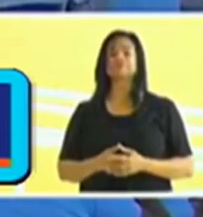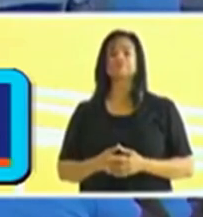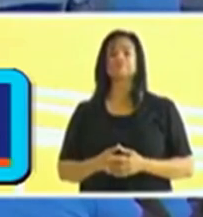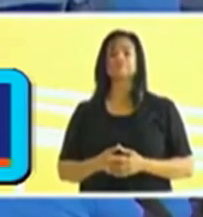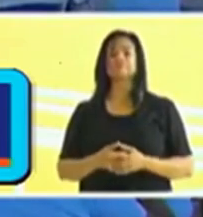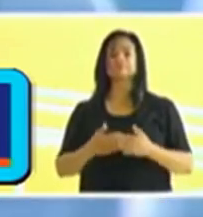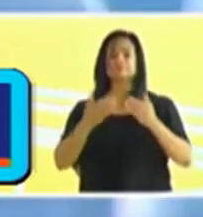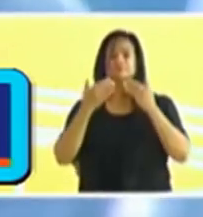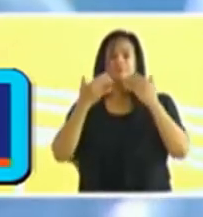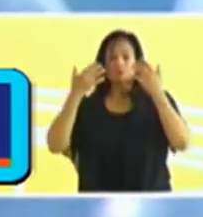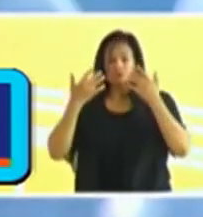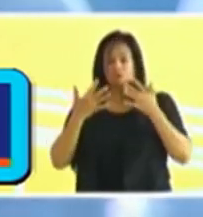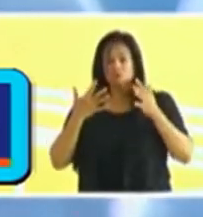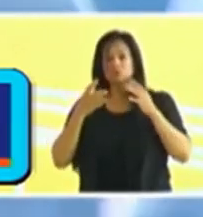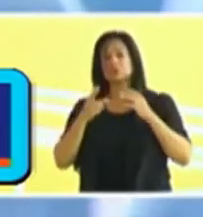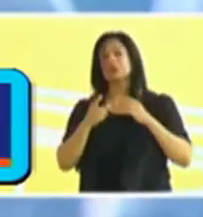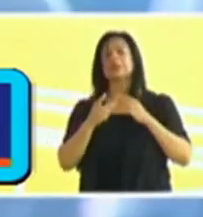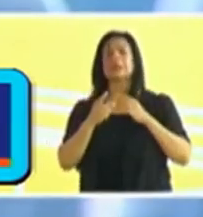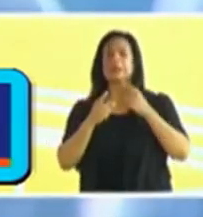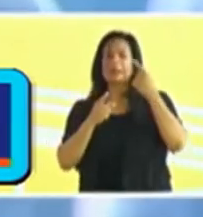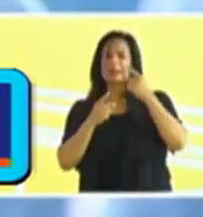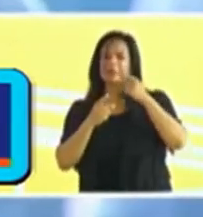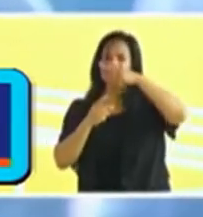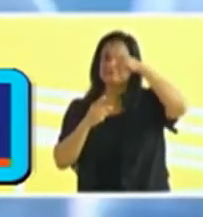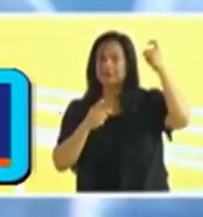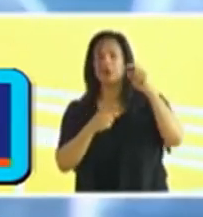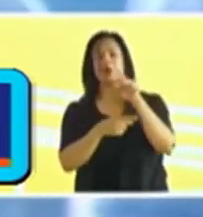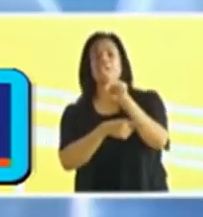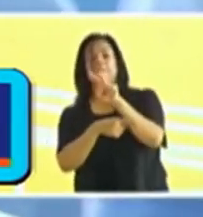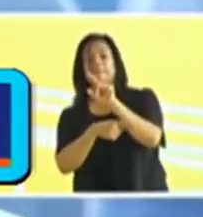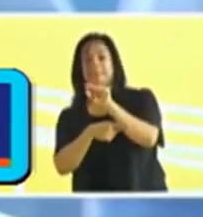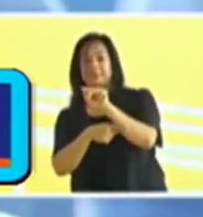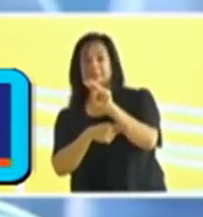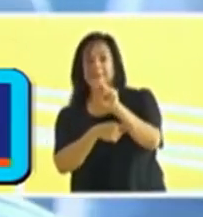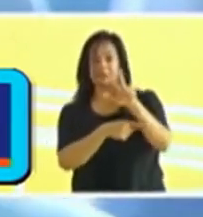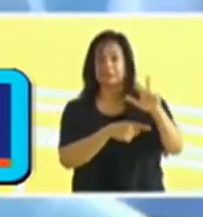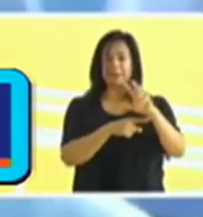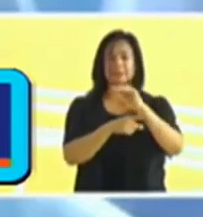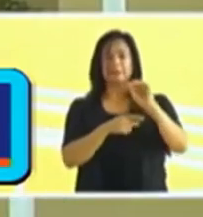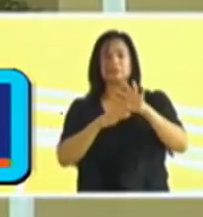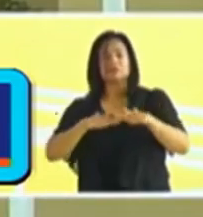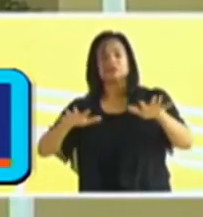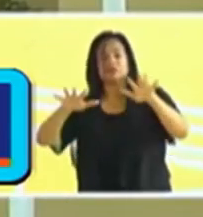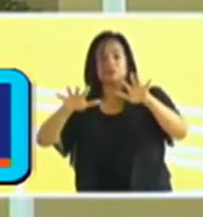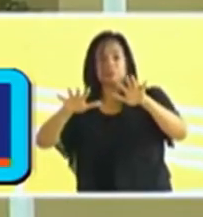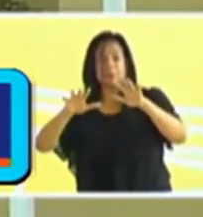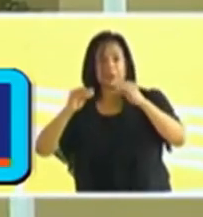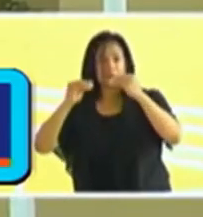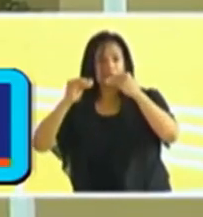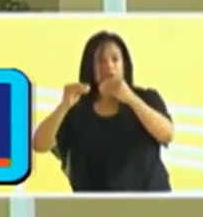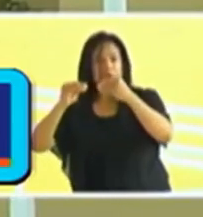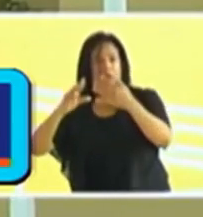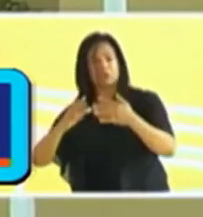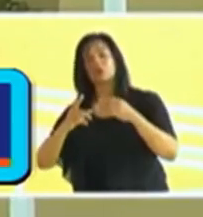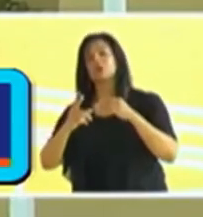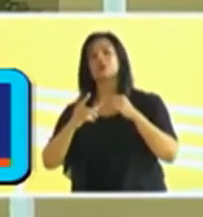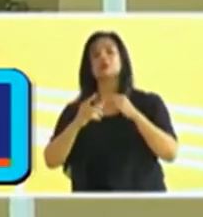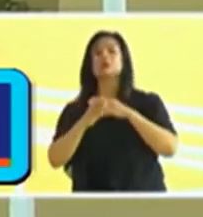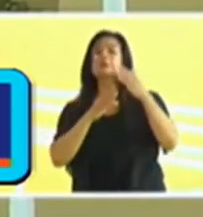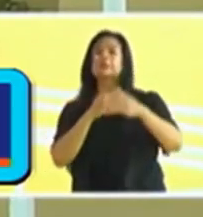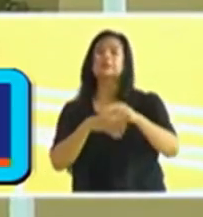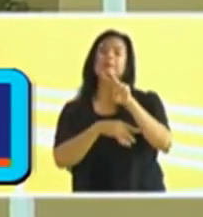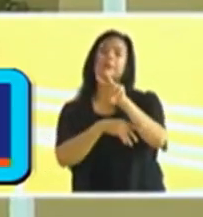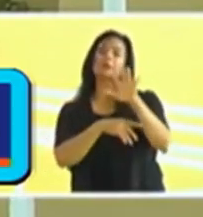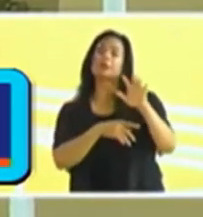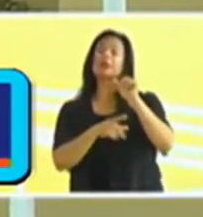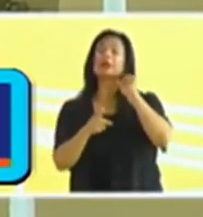se realizó la jornada de verano 2023 para todo el personal docente, la cual concluyó el